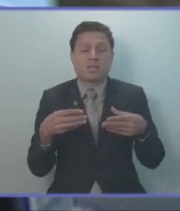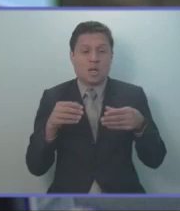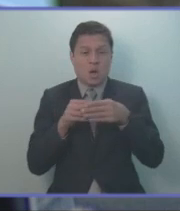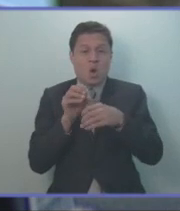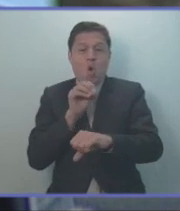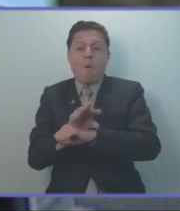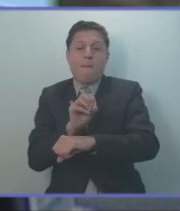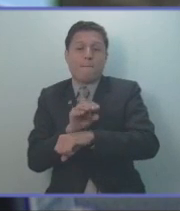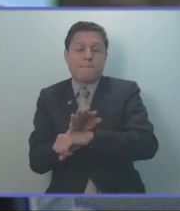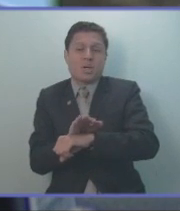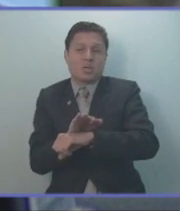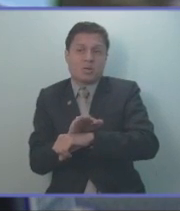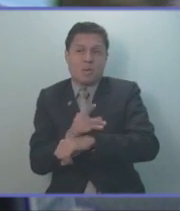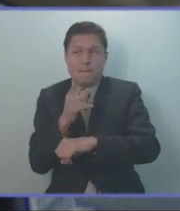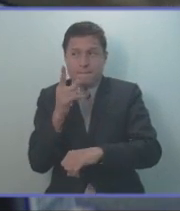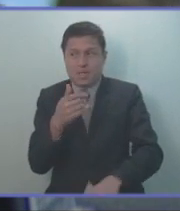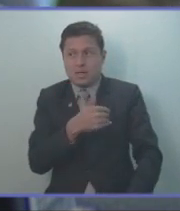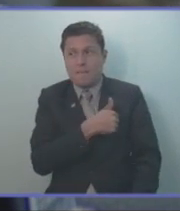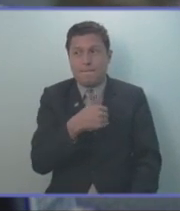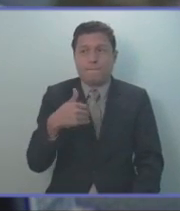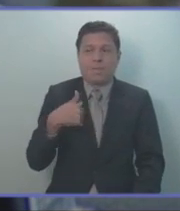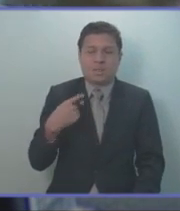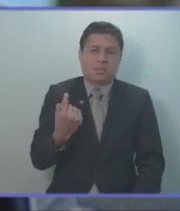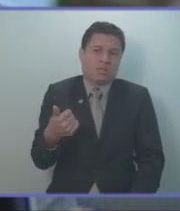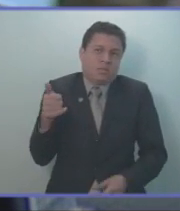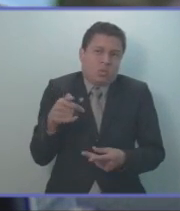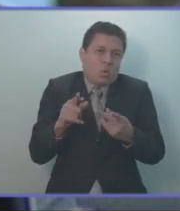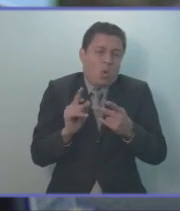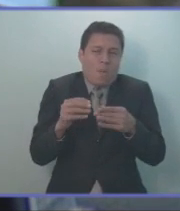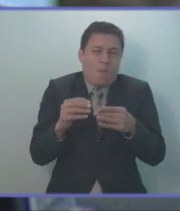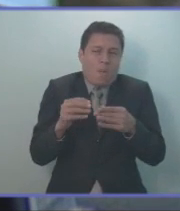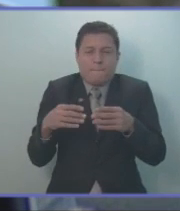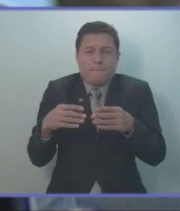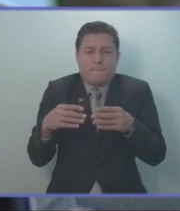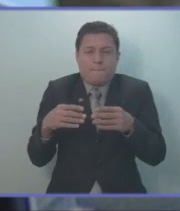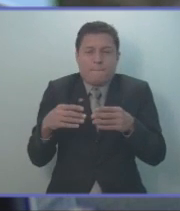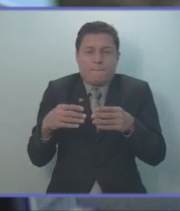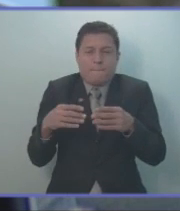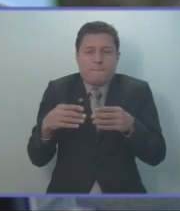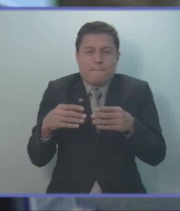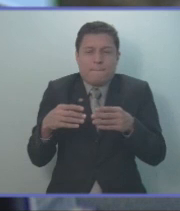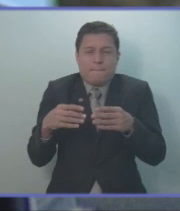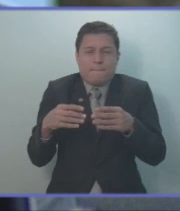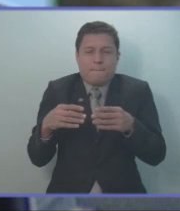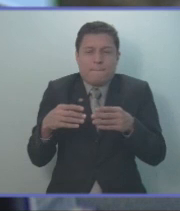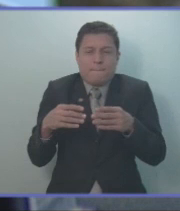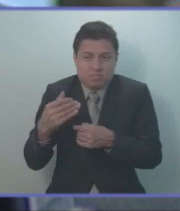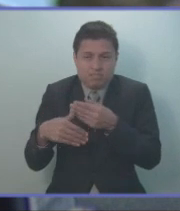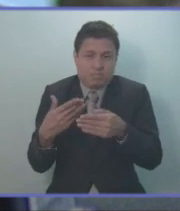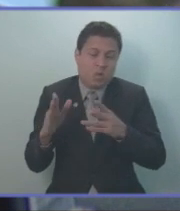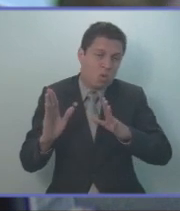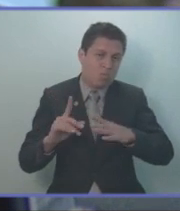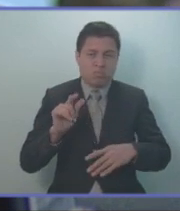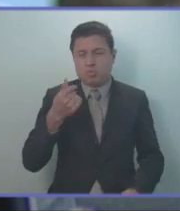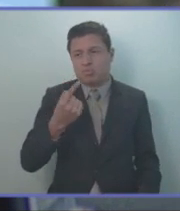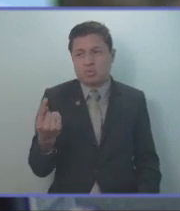de dictámenes que proceden a favor, el favor común.